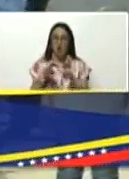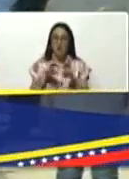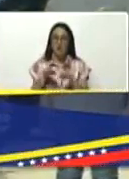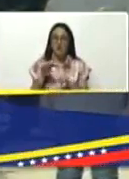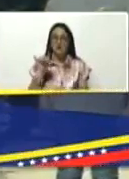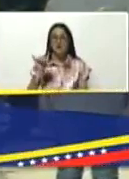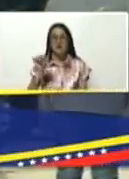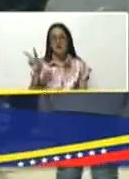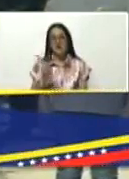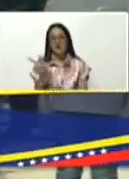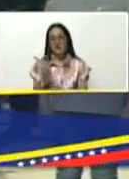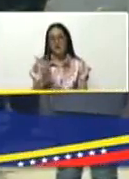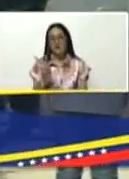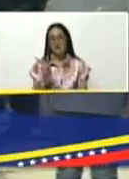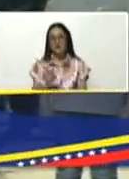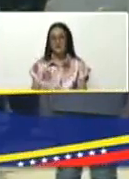Venezuela.